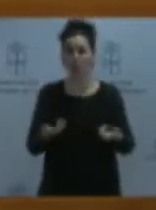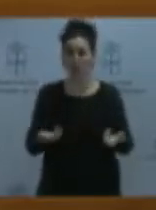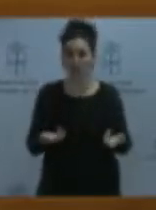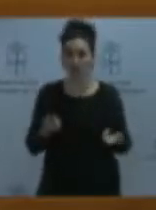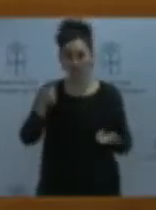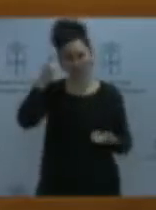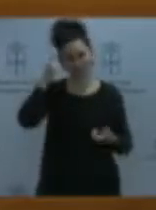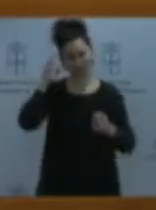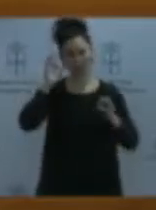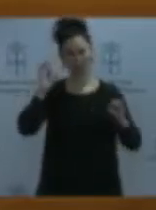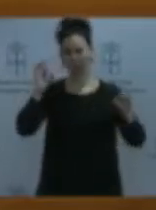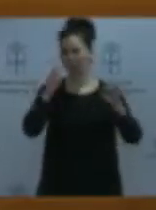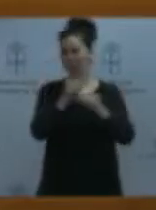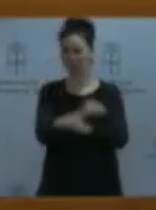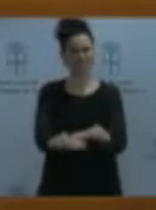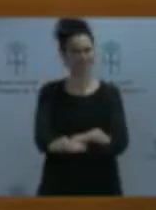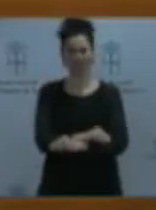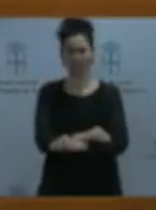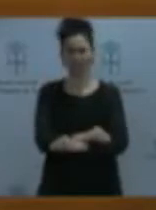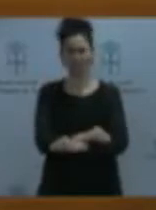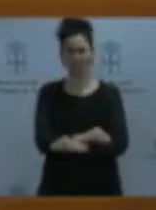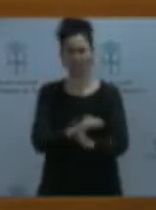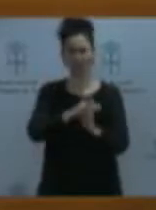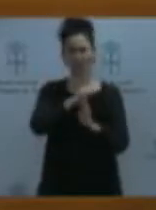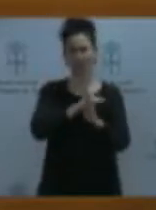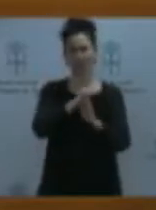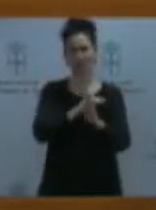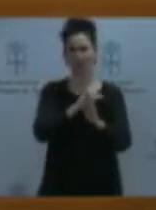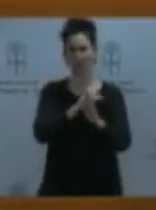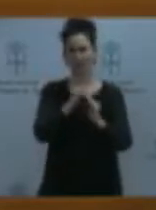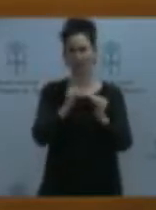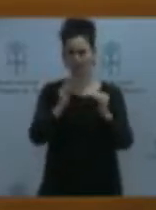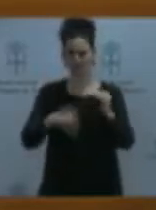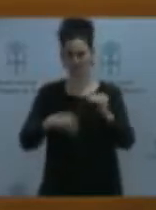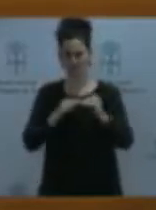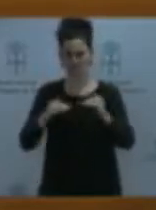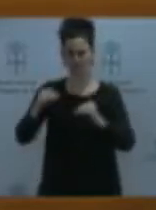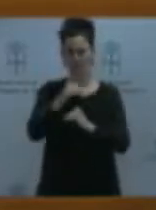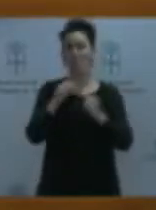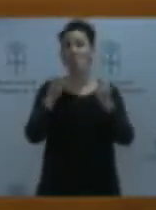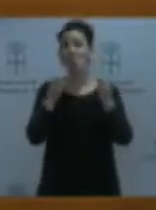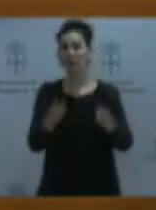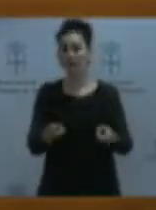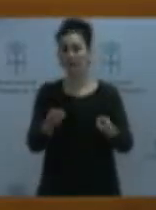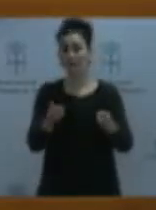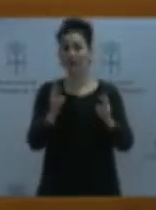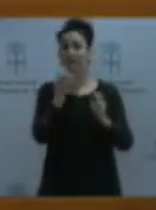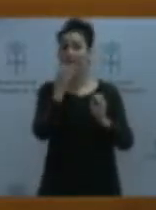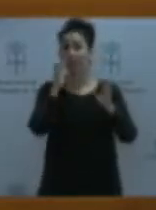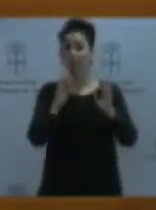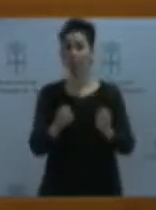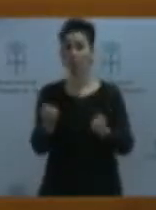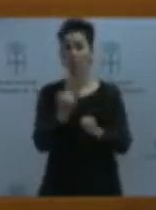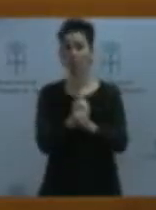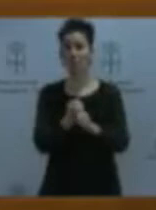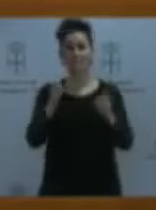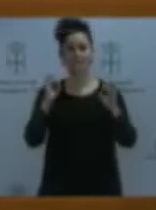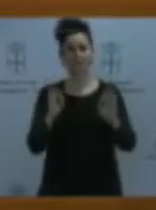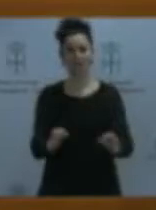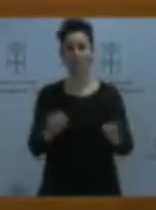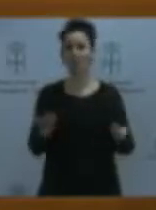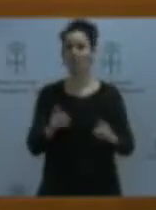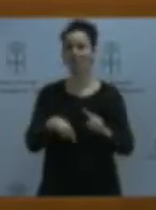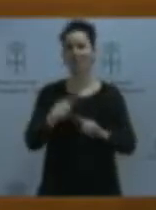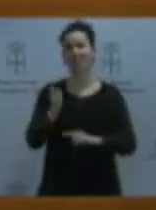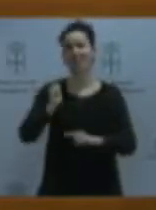dos categorías profesionales que realizan las mismas funciones. Bueno, pero tras esta sentencia, ¿qué se hace? Bueno, pues un acuerdo